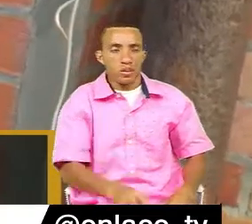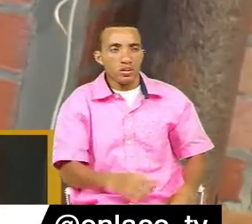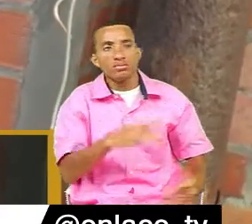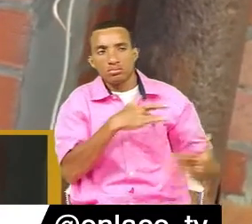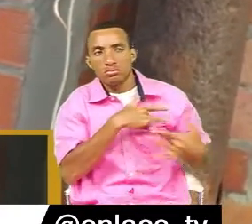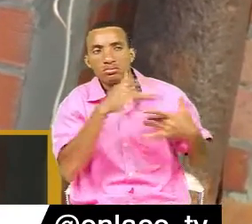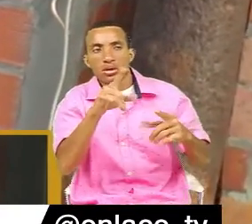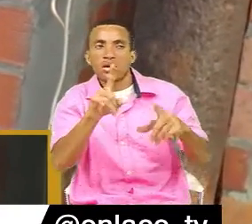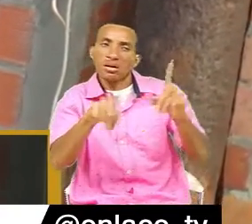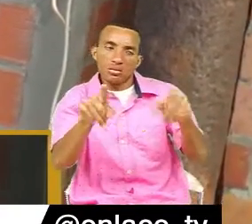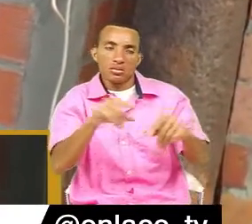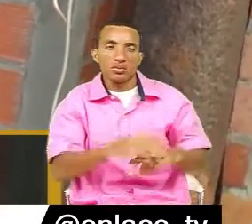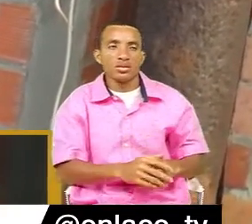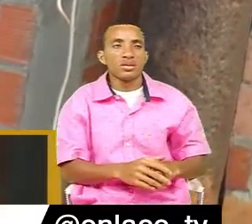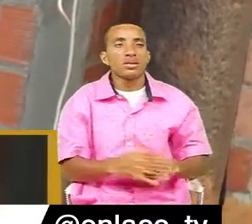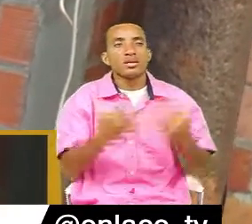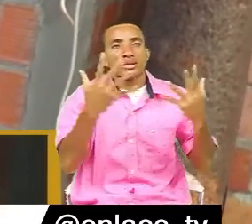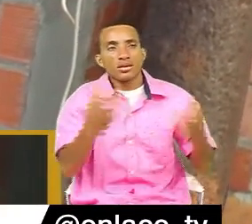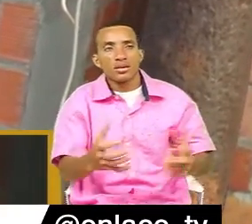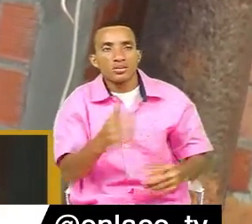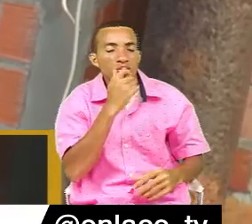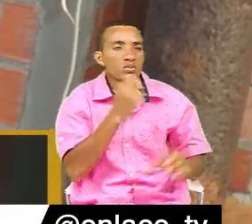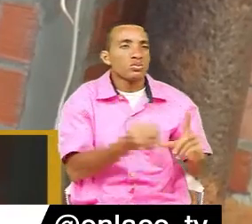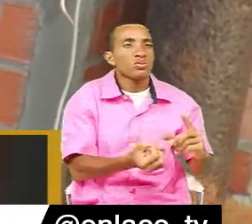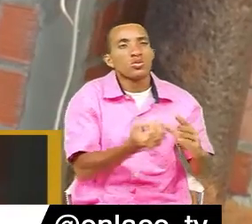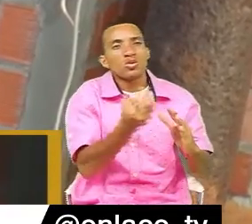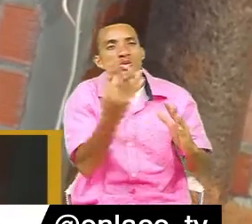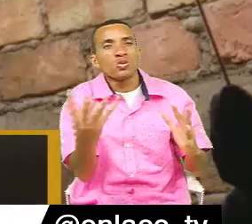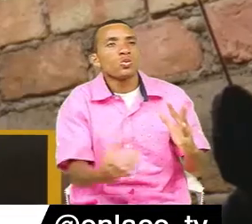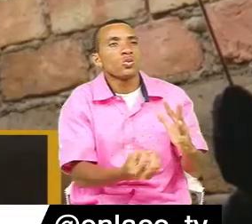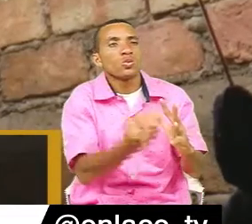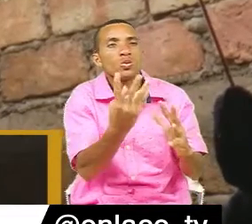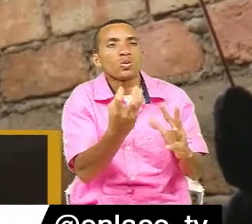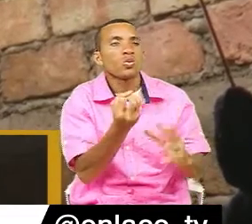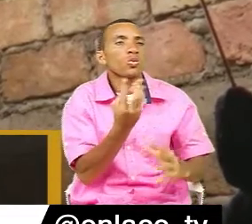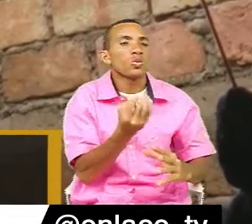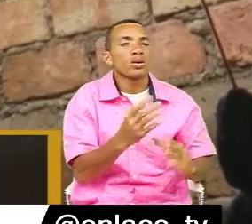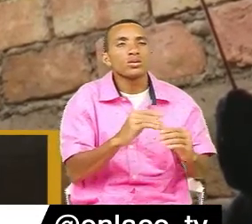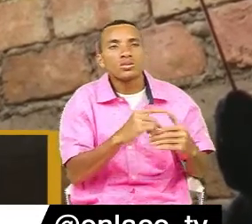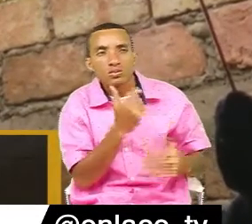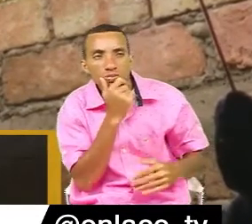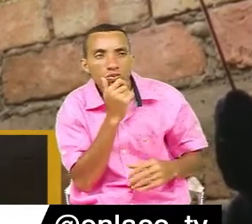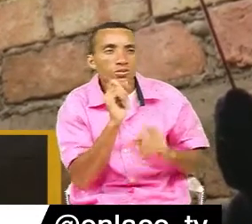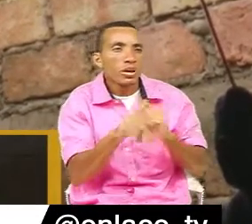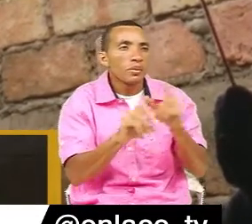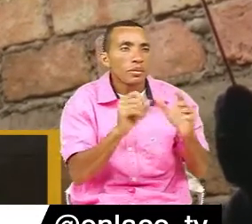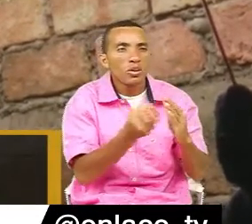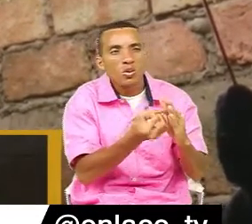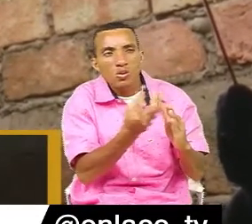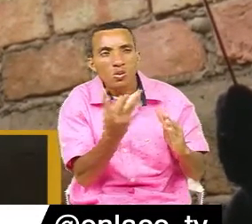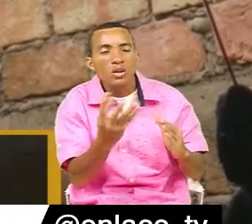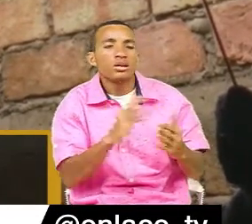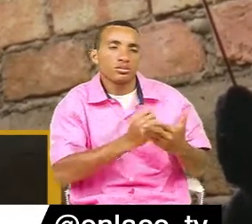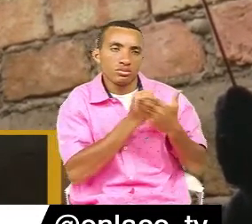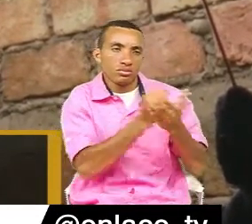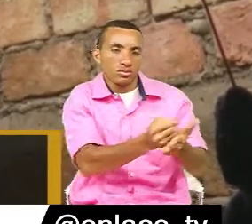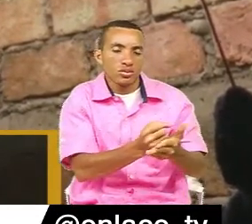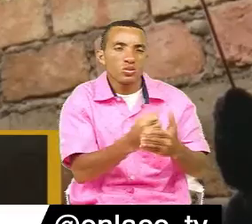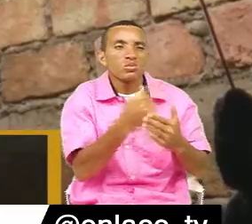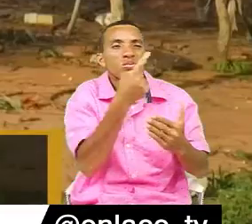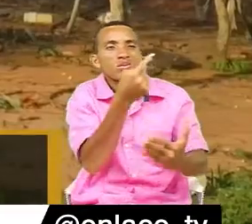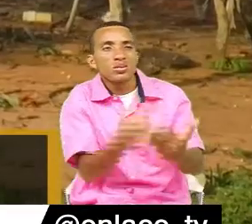ahora queremos determinar el censo para saber cómo podemos colaborarles a esas personas y cuál es el grado de afectación